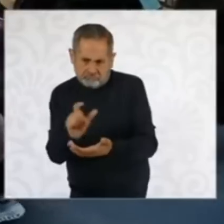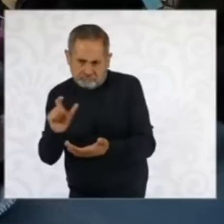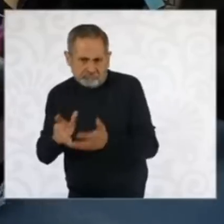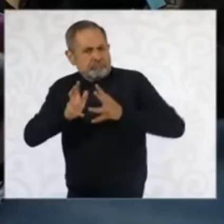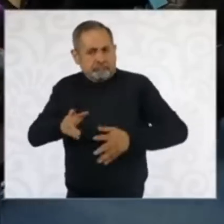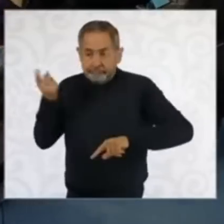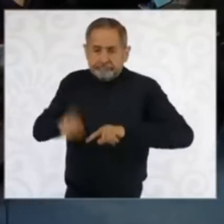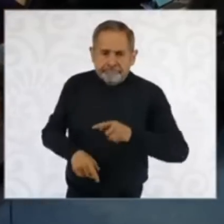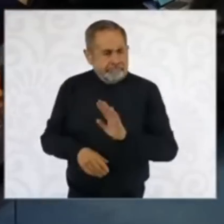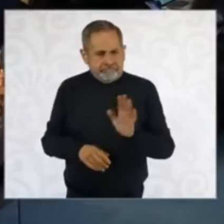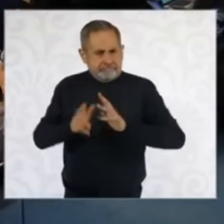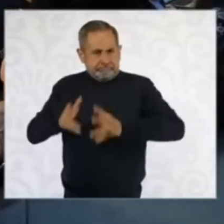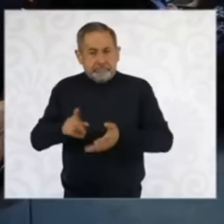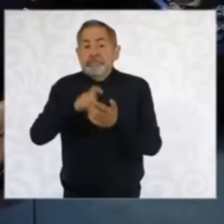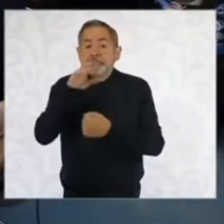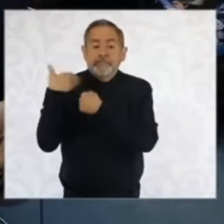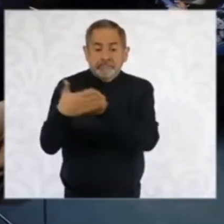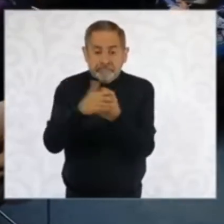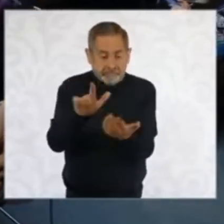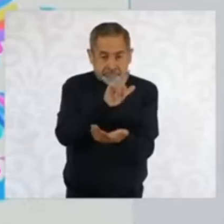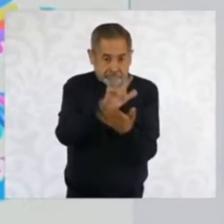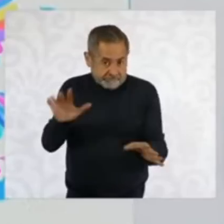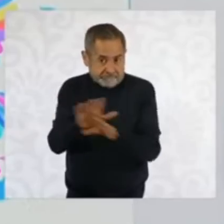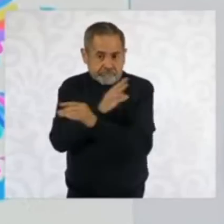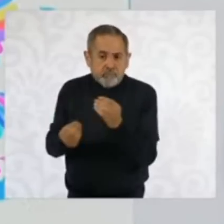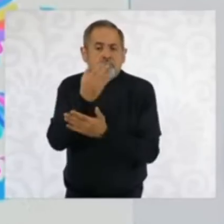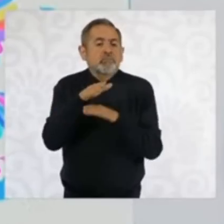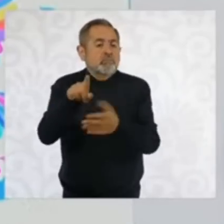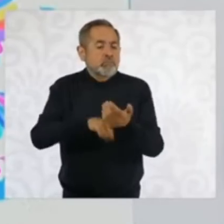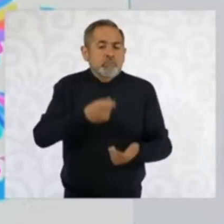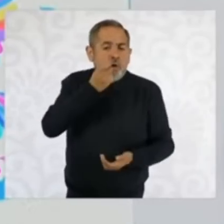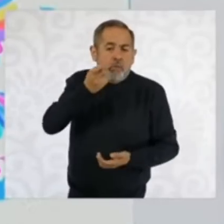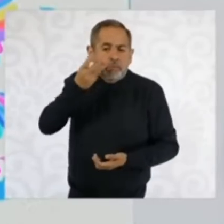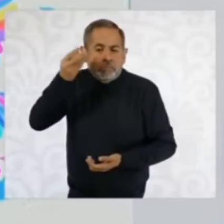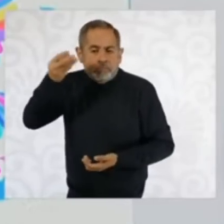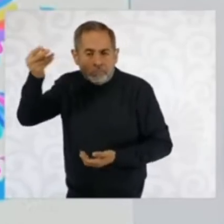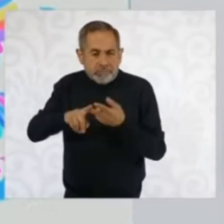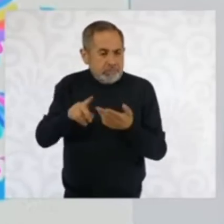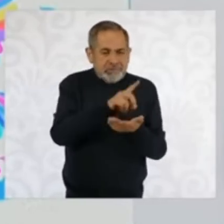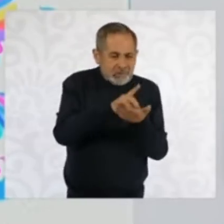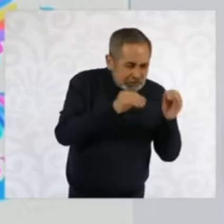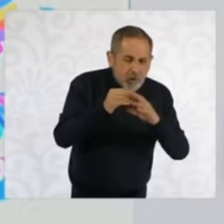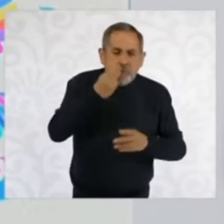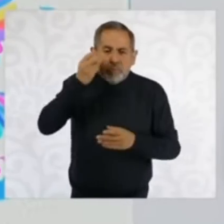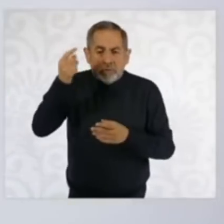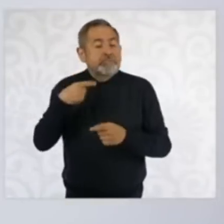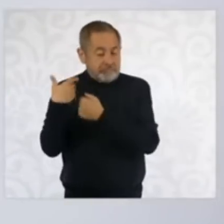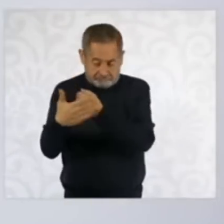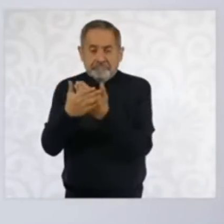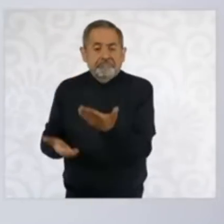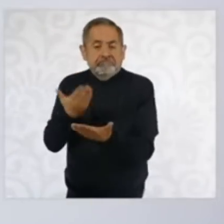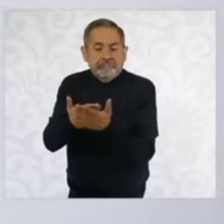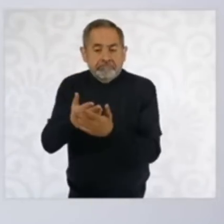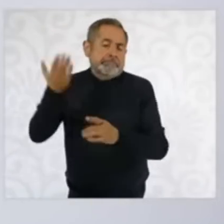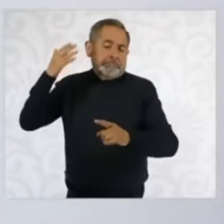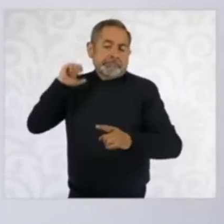ahora las reformas para lo de los vapeadores, las drogas sintéticas, todo eso es parte de las propuestas que hizo entonces